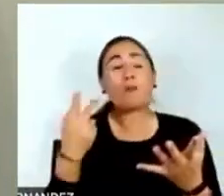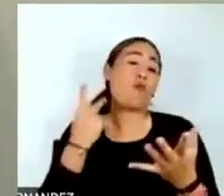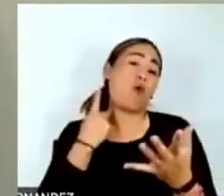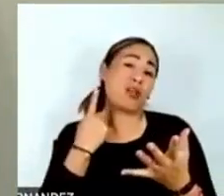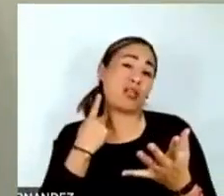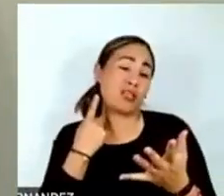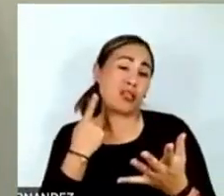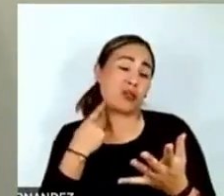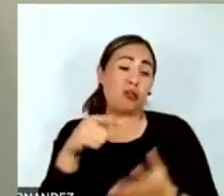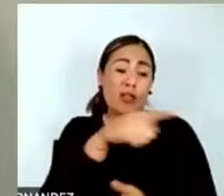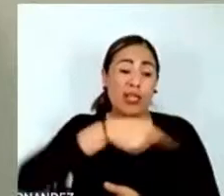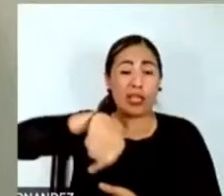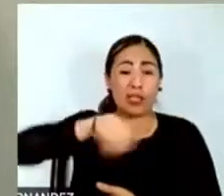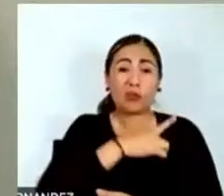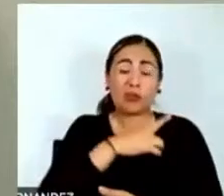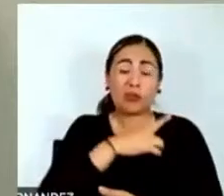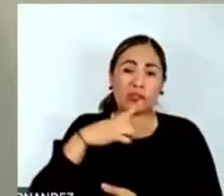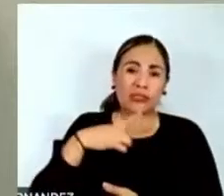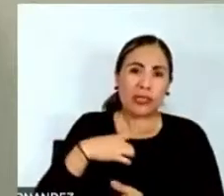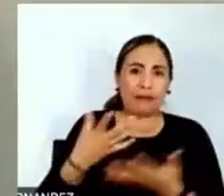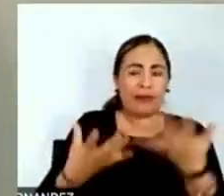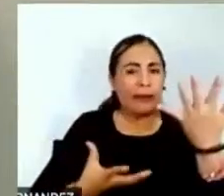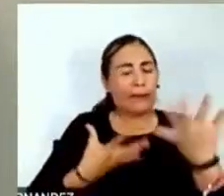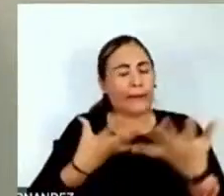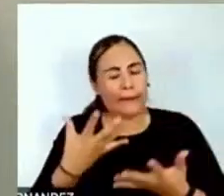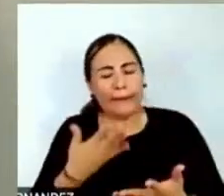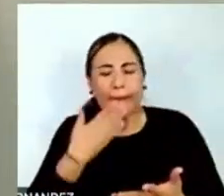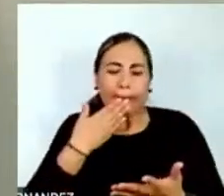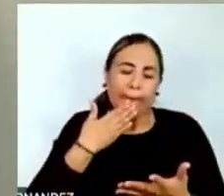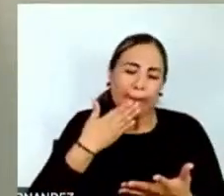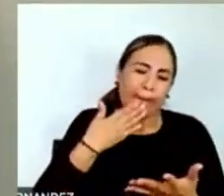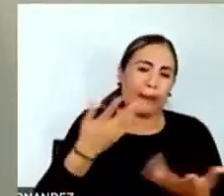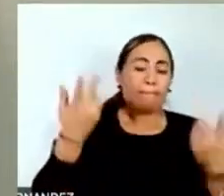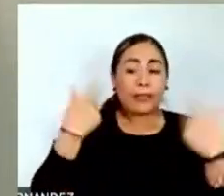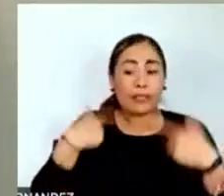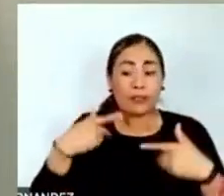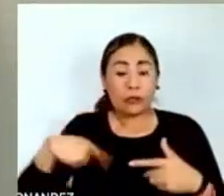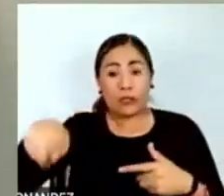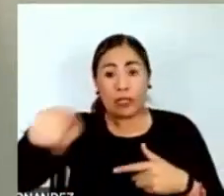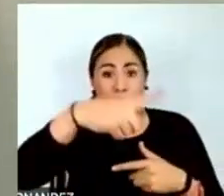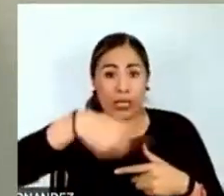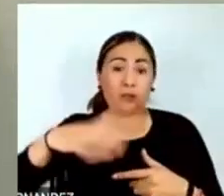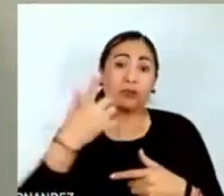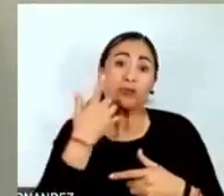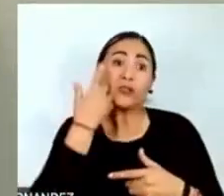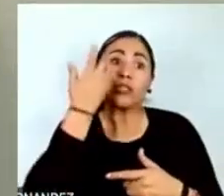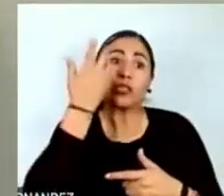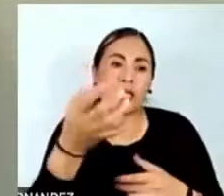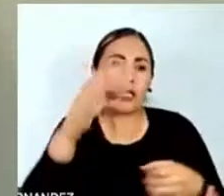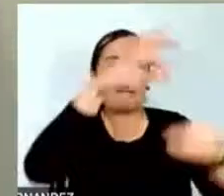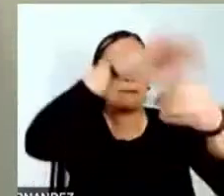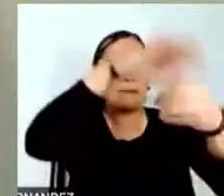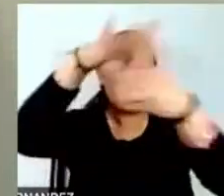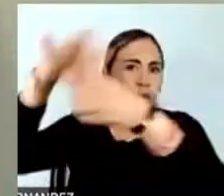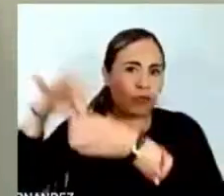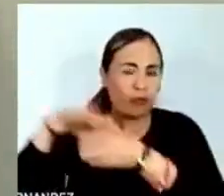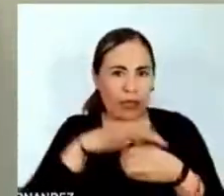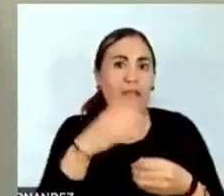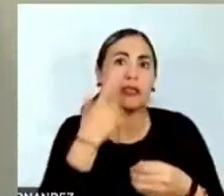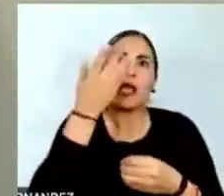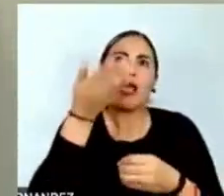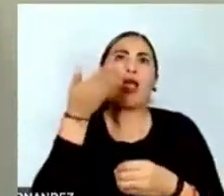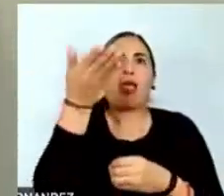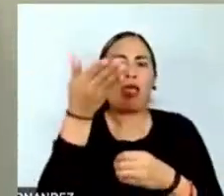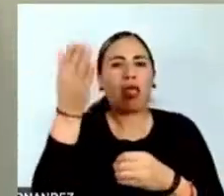hacer campaña. Y si sus votantes piden ejecuciones, deben de elegir entre darles lo que piden